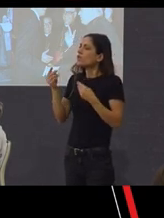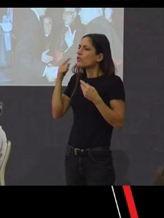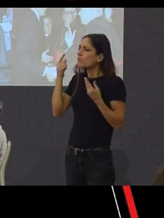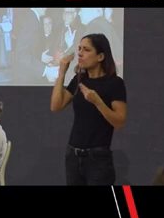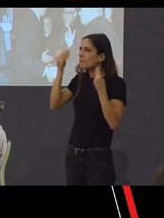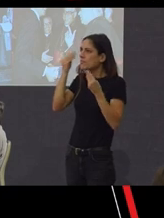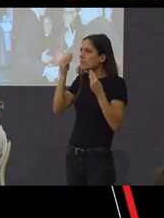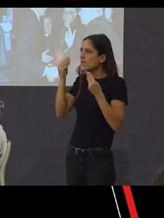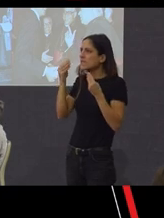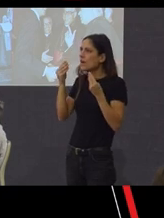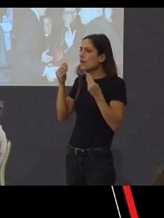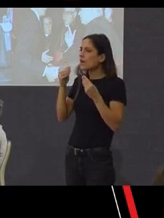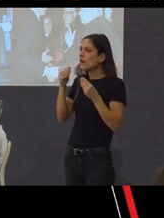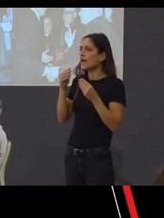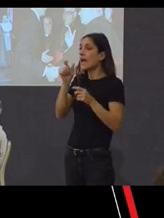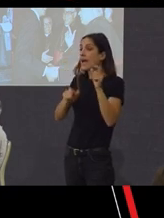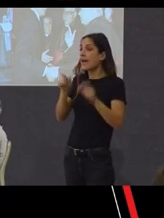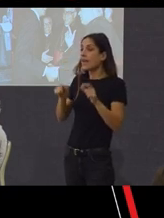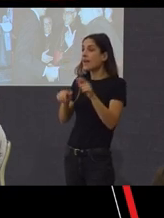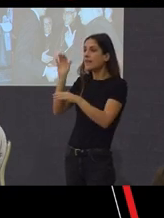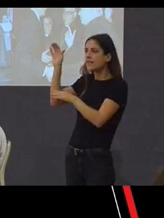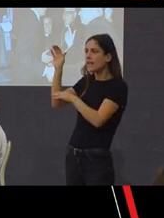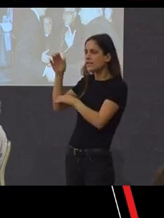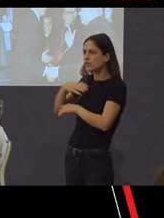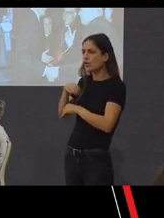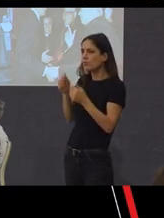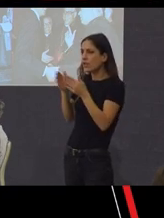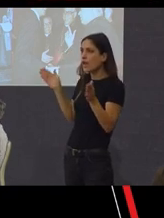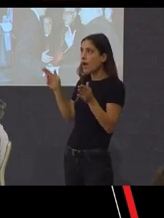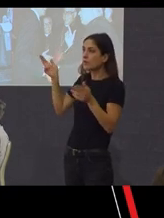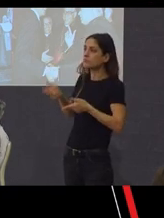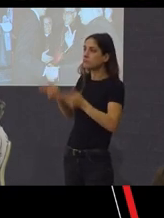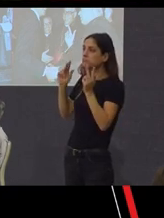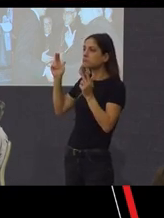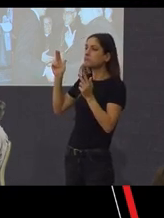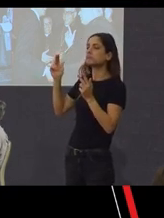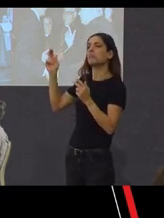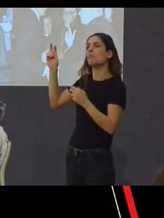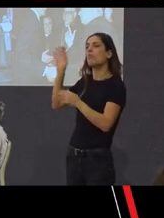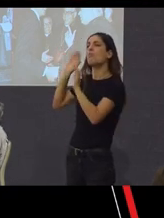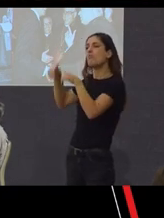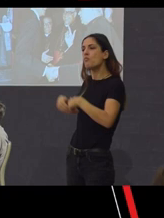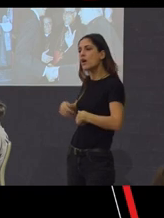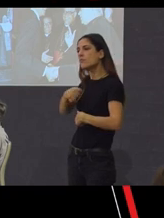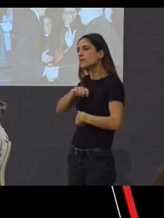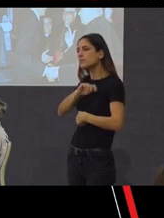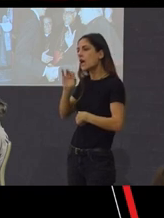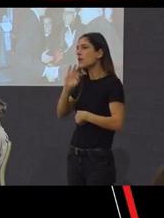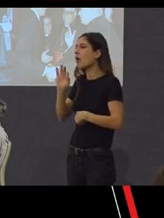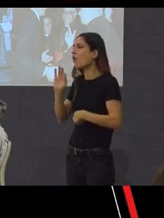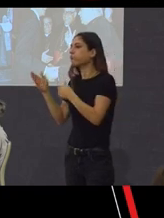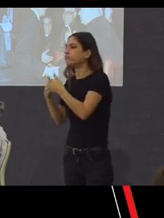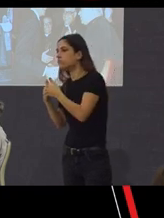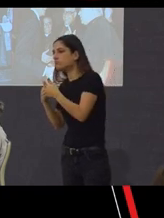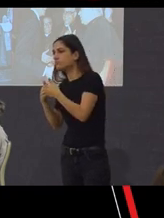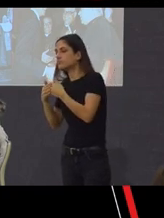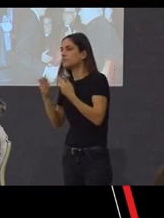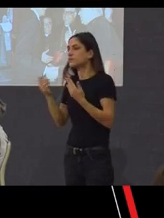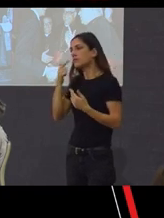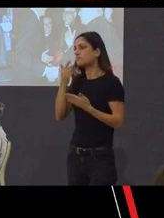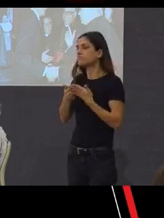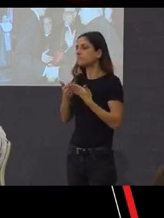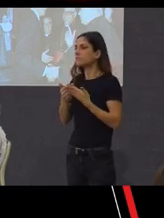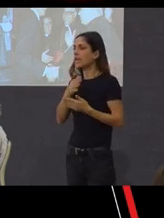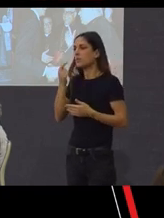abrir o camiño dos liberais, das esquerdas, etc., dos excluídos do franquismo, ou que a Igrexa